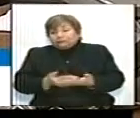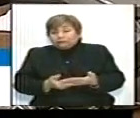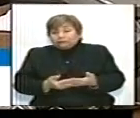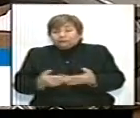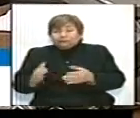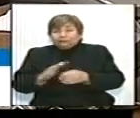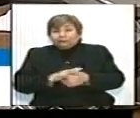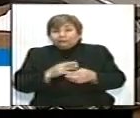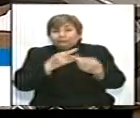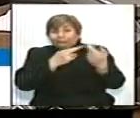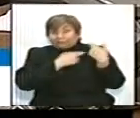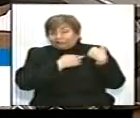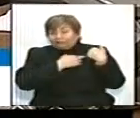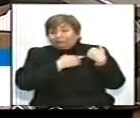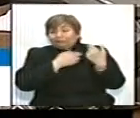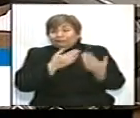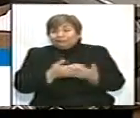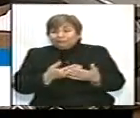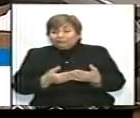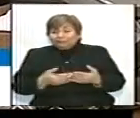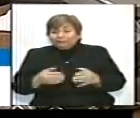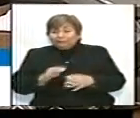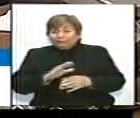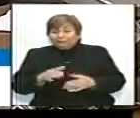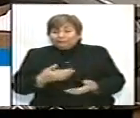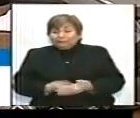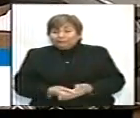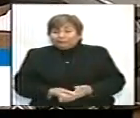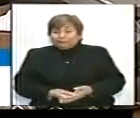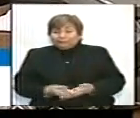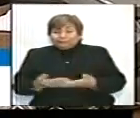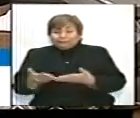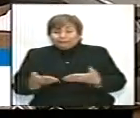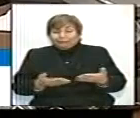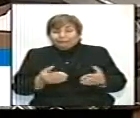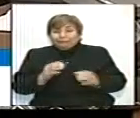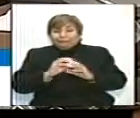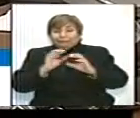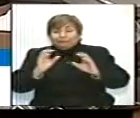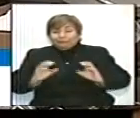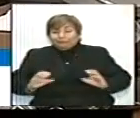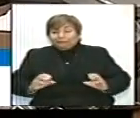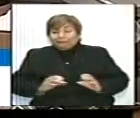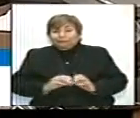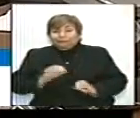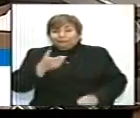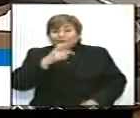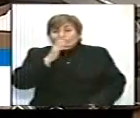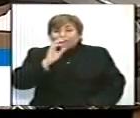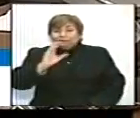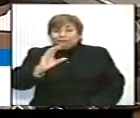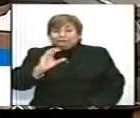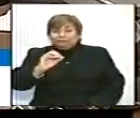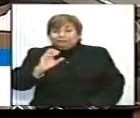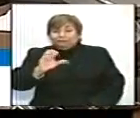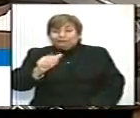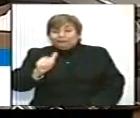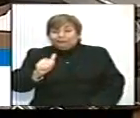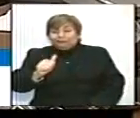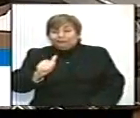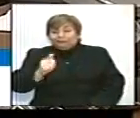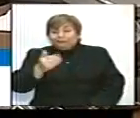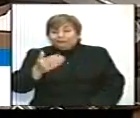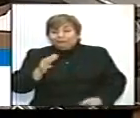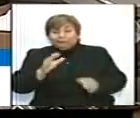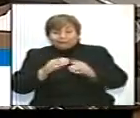se basa en tres puntos principales dentro de toda la lista, que es dotar del servicio de electrificación y agua al COAR a partir de puntos de diseño que ya se encuentran